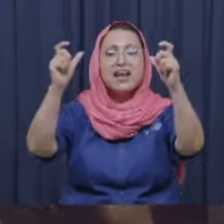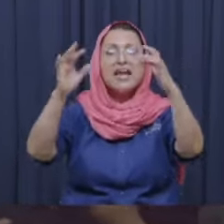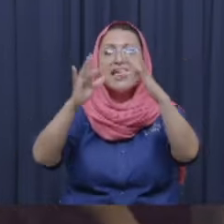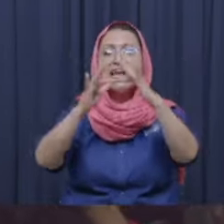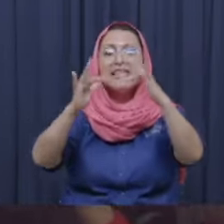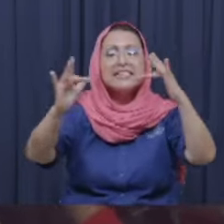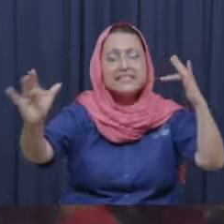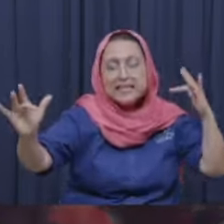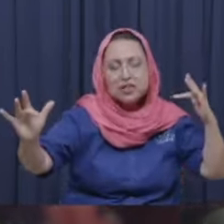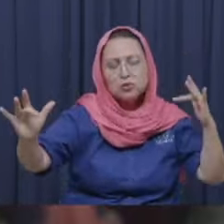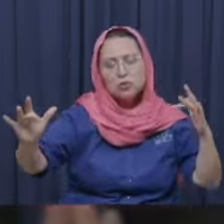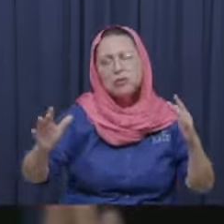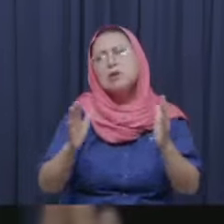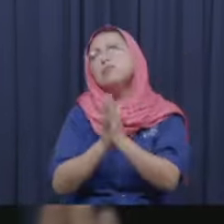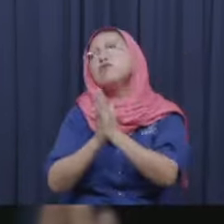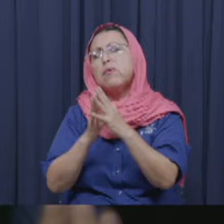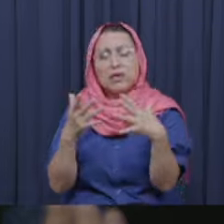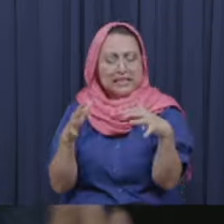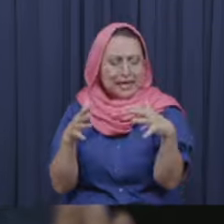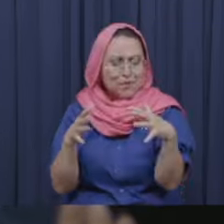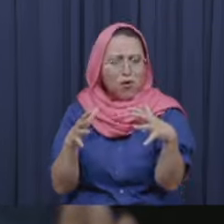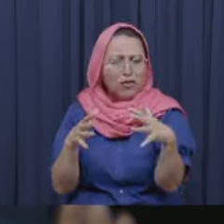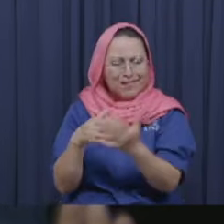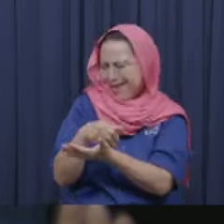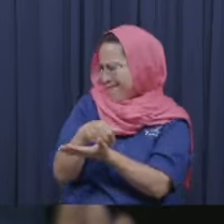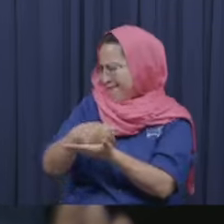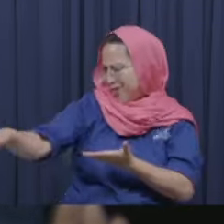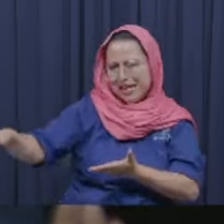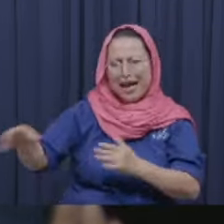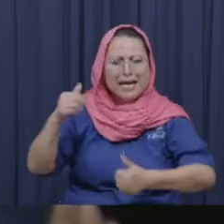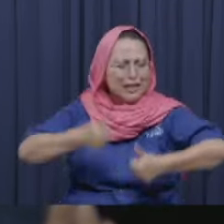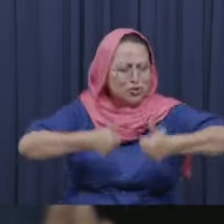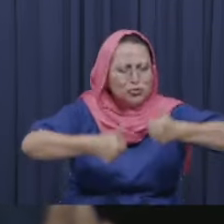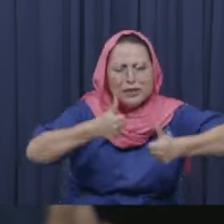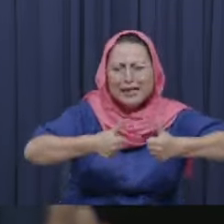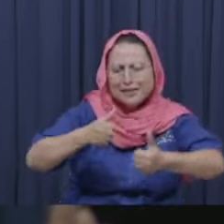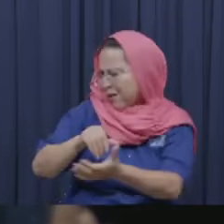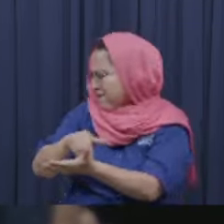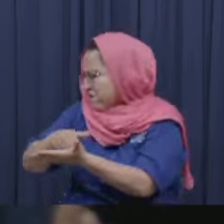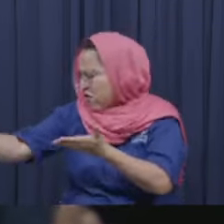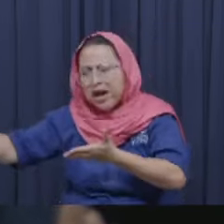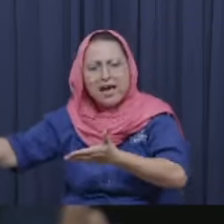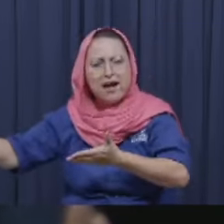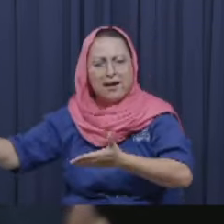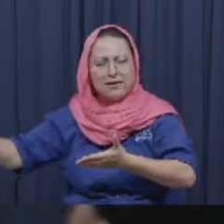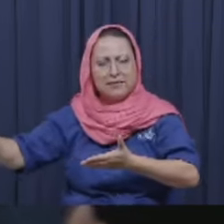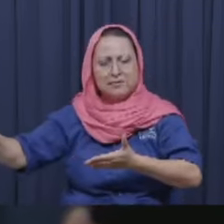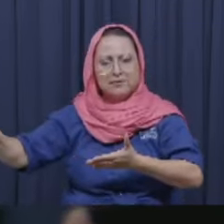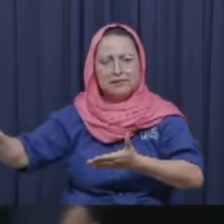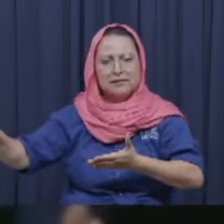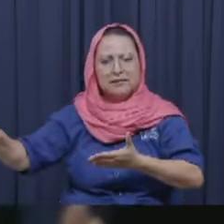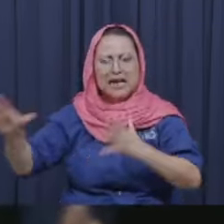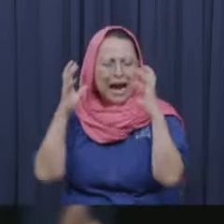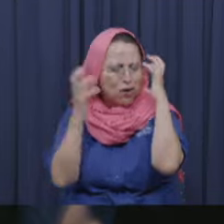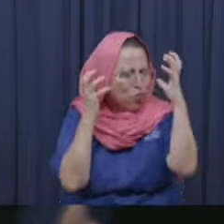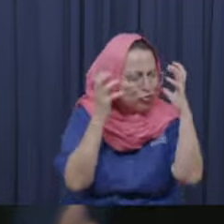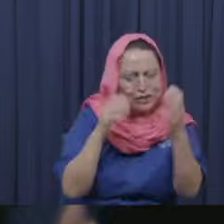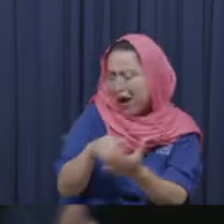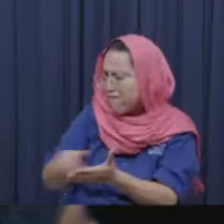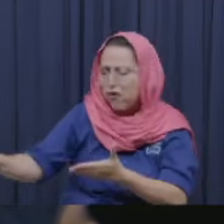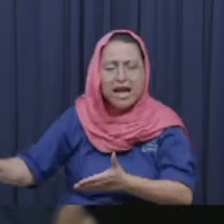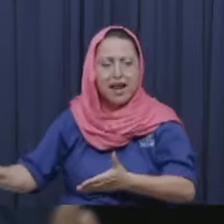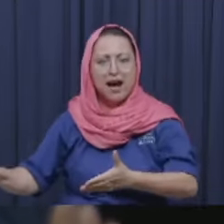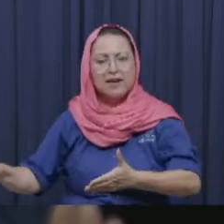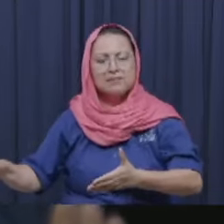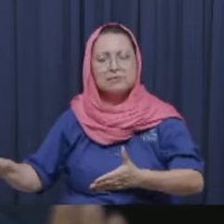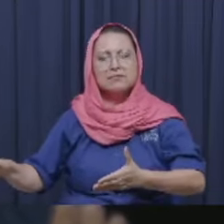Oh Señor, quita todo miedo, todo temor, toda incertidumbre del corazón de tu pueblo. Y por el contrario,